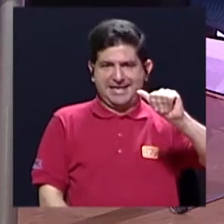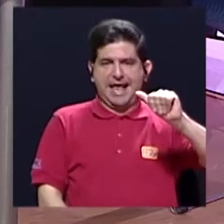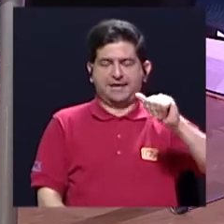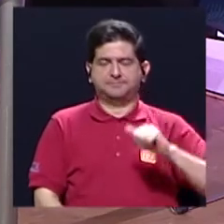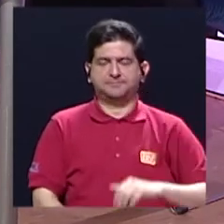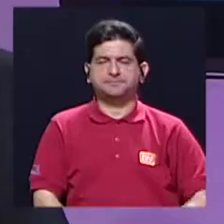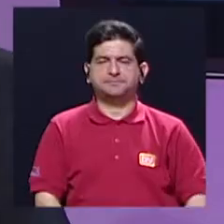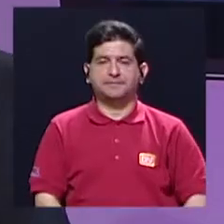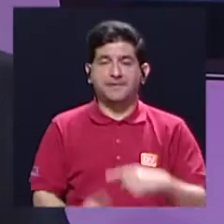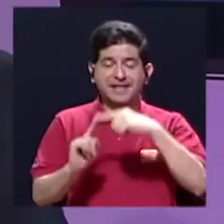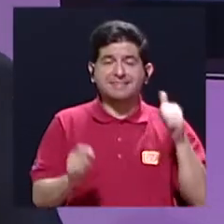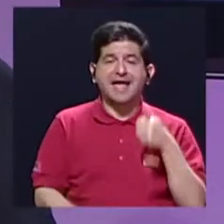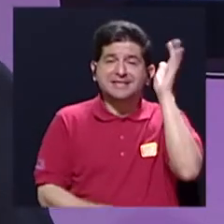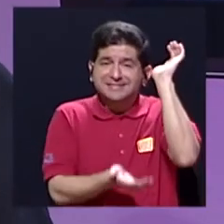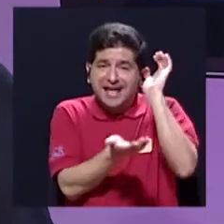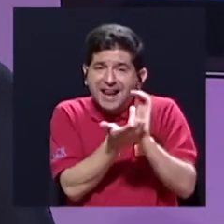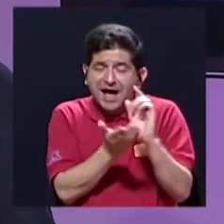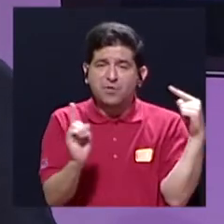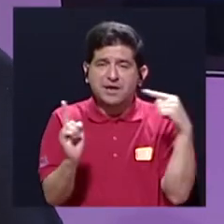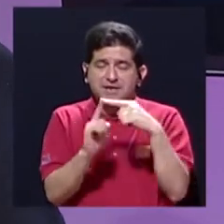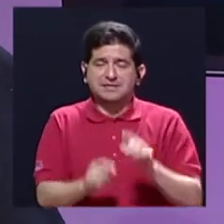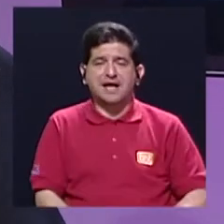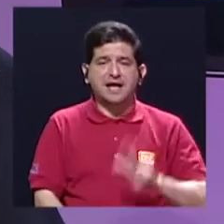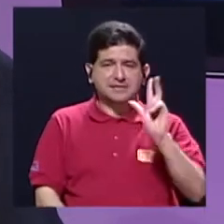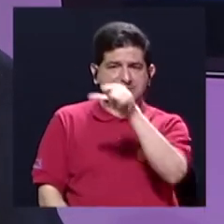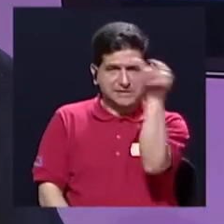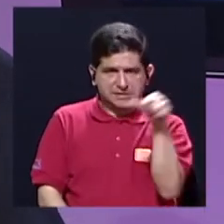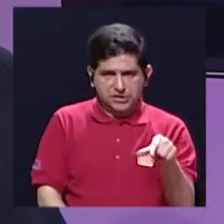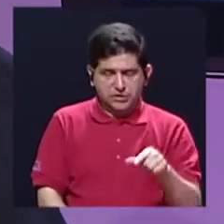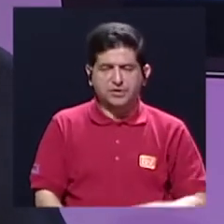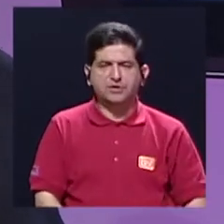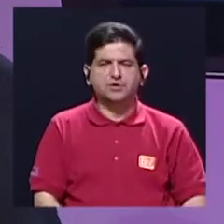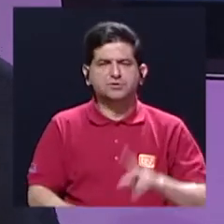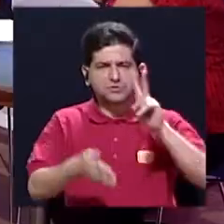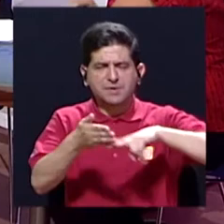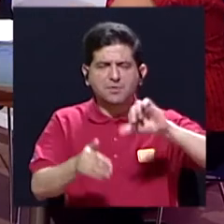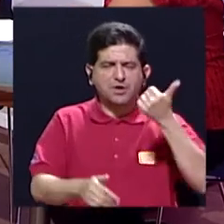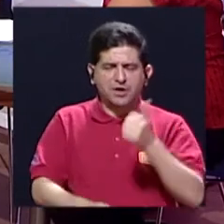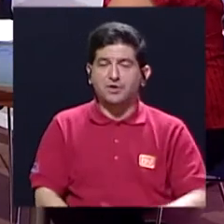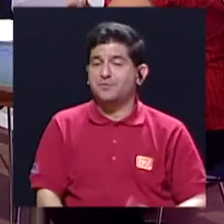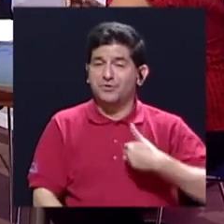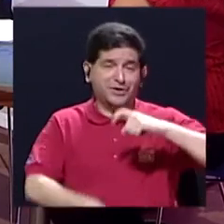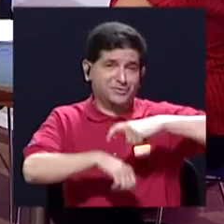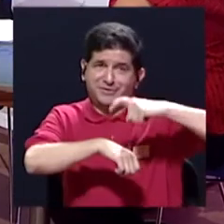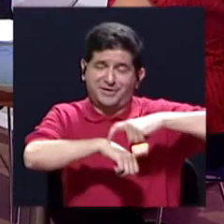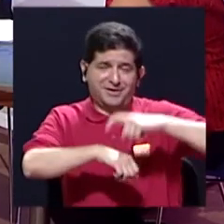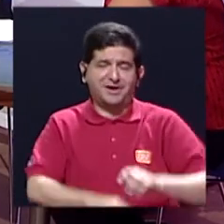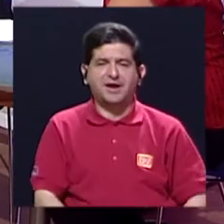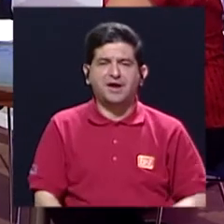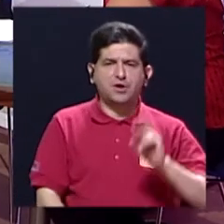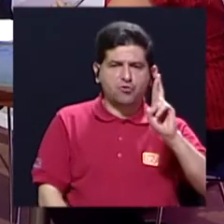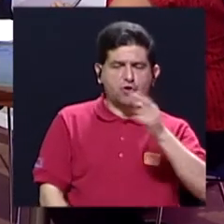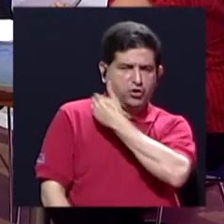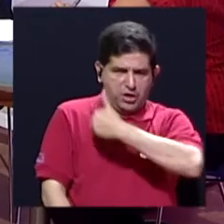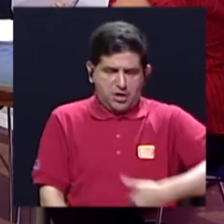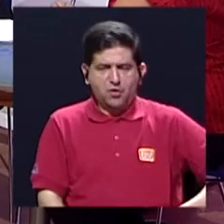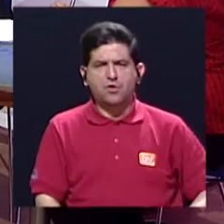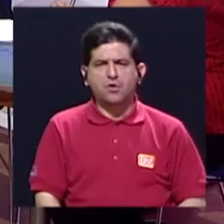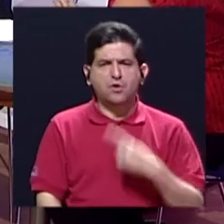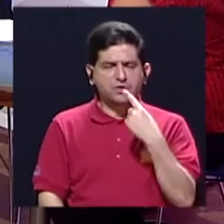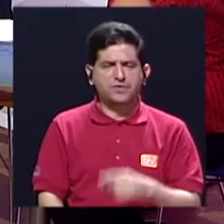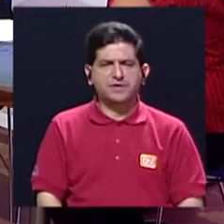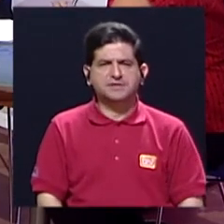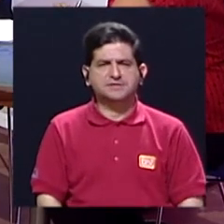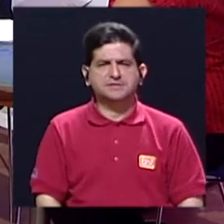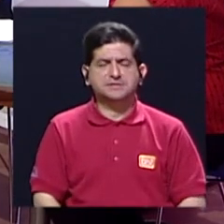¿verdad? Entonces va desde Alacuelita hasta La Unión. Vamos a dar lectura a otra porque no nos va a dar tiempo. Dice Rodrigo Deredia, dice, va de la mano